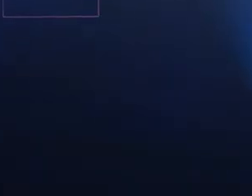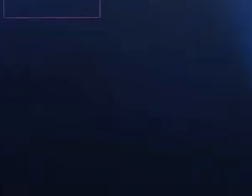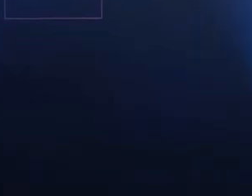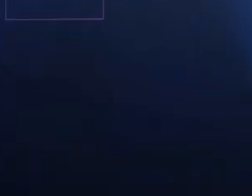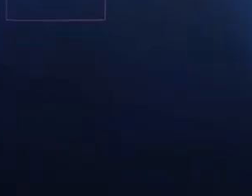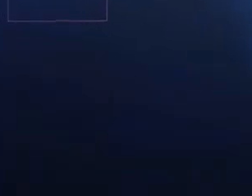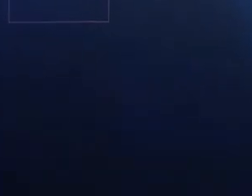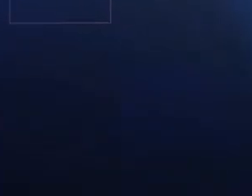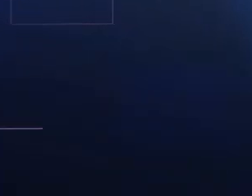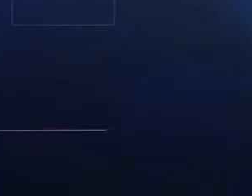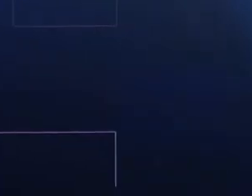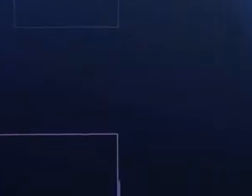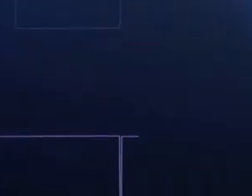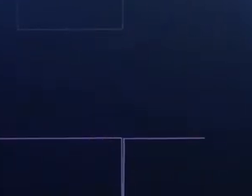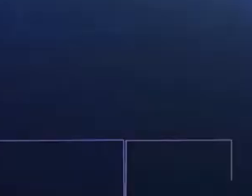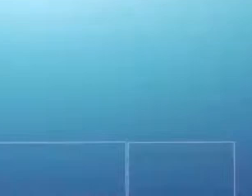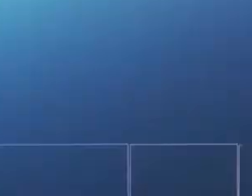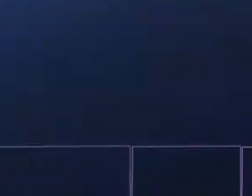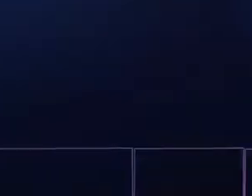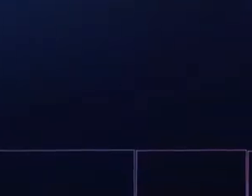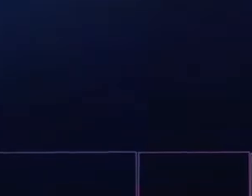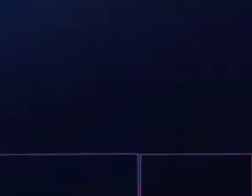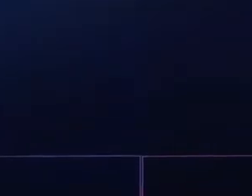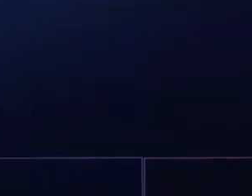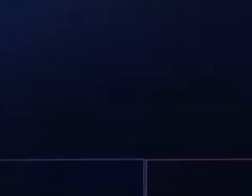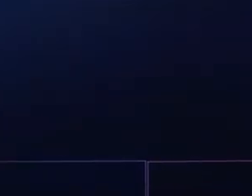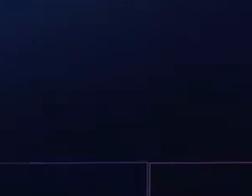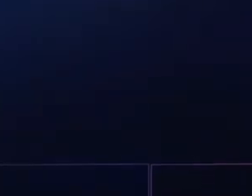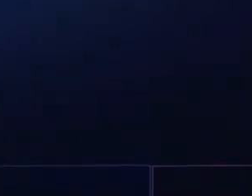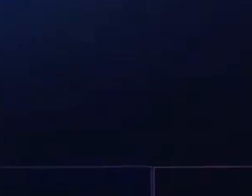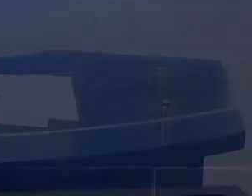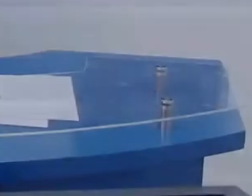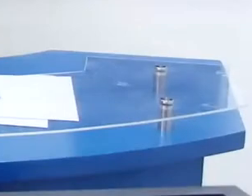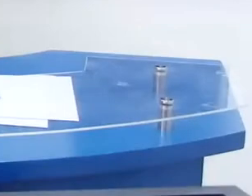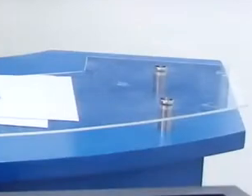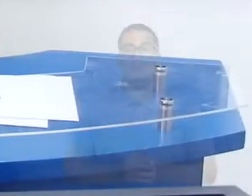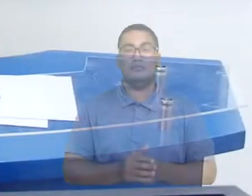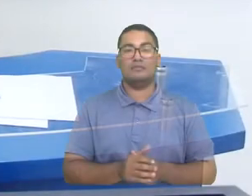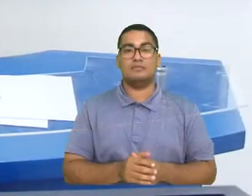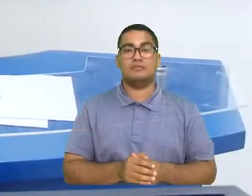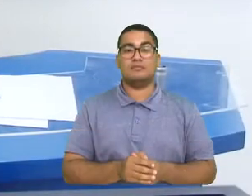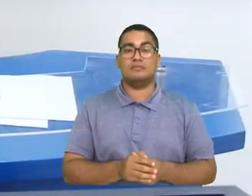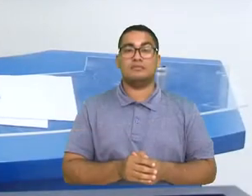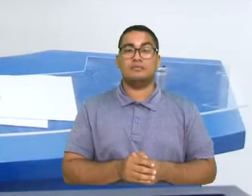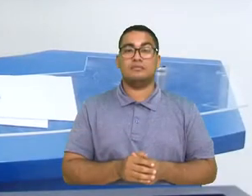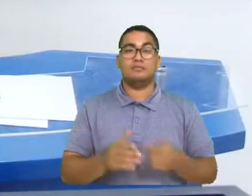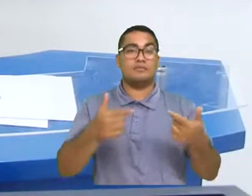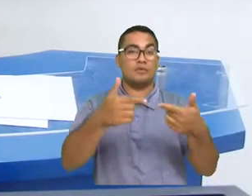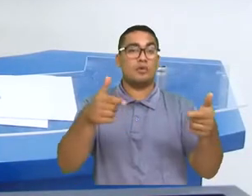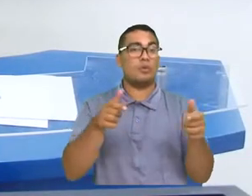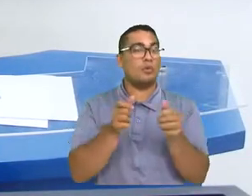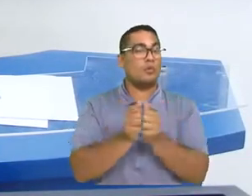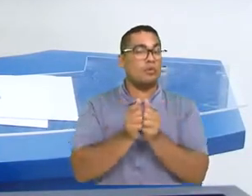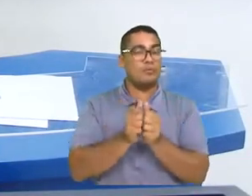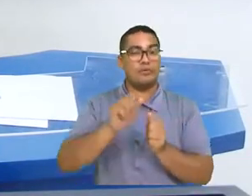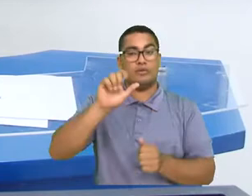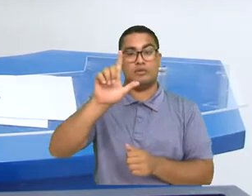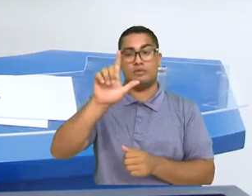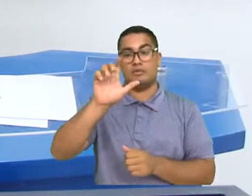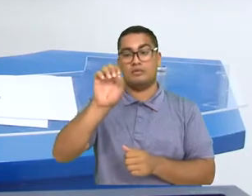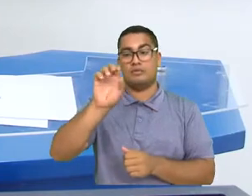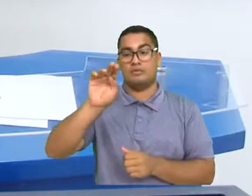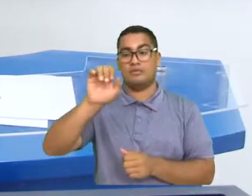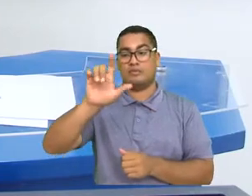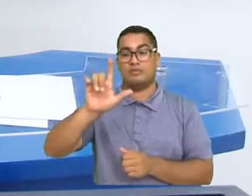Y El Movimiento Cultural Leonel Rugama iniciará